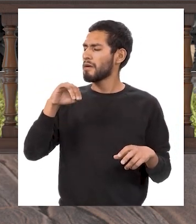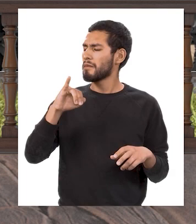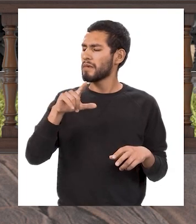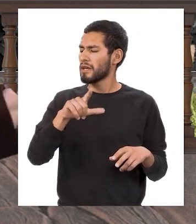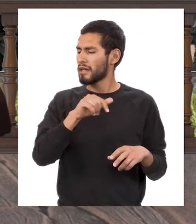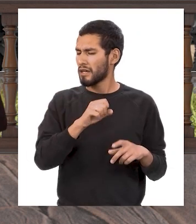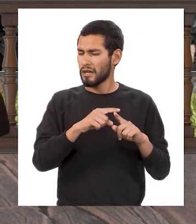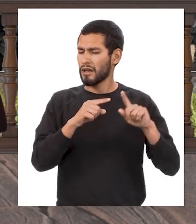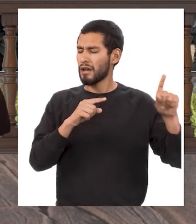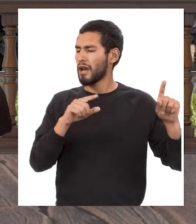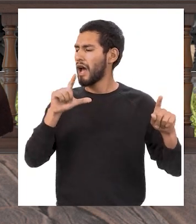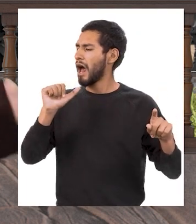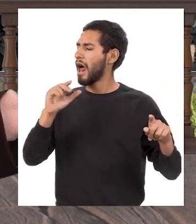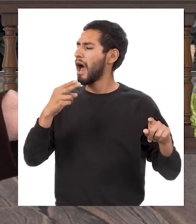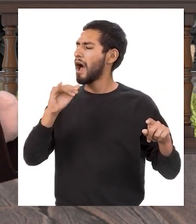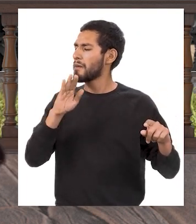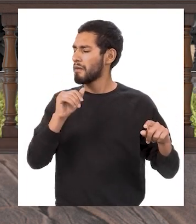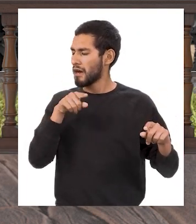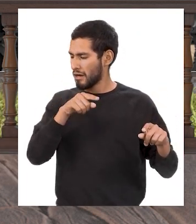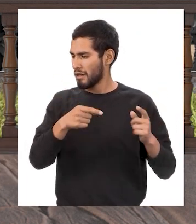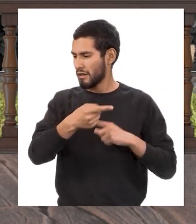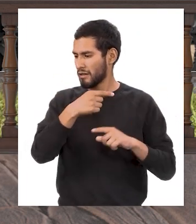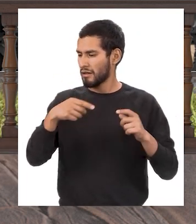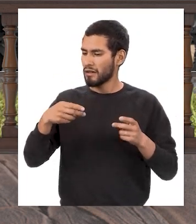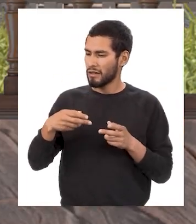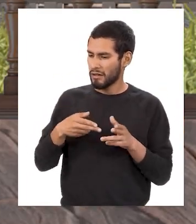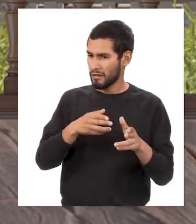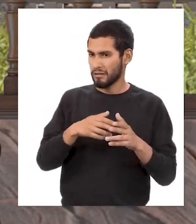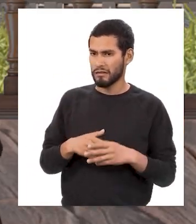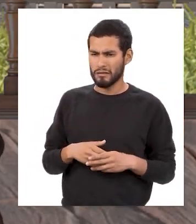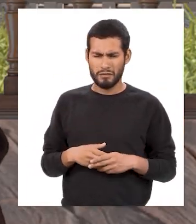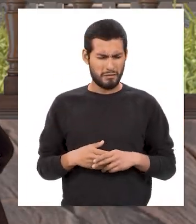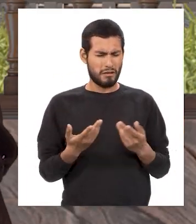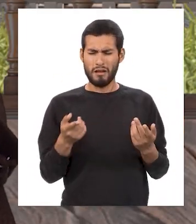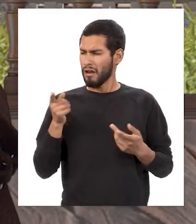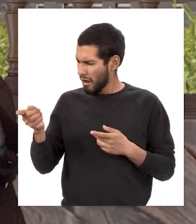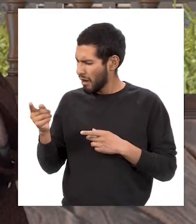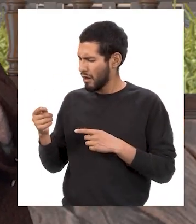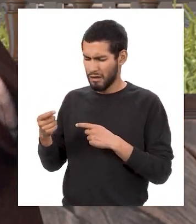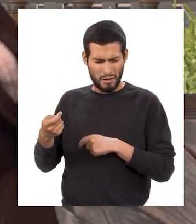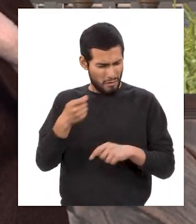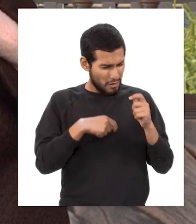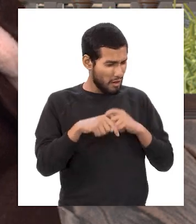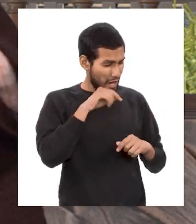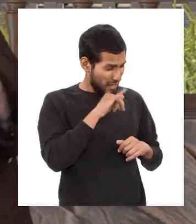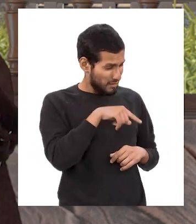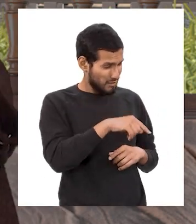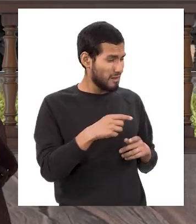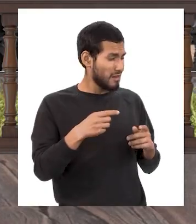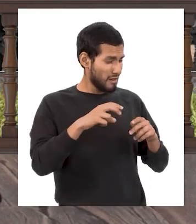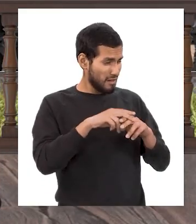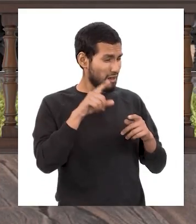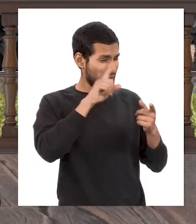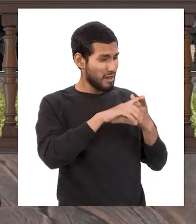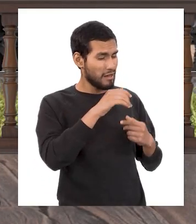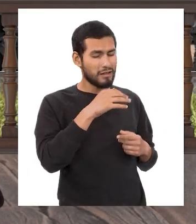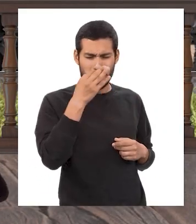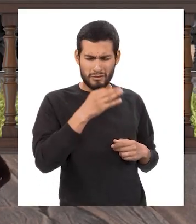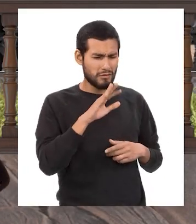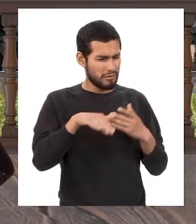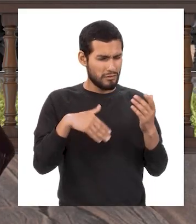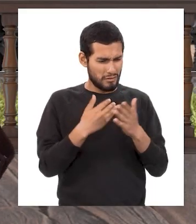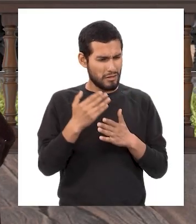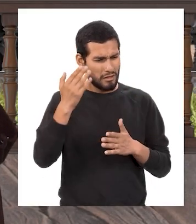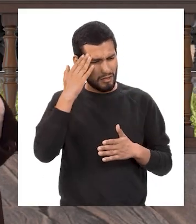aquí hasta Allahabad, donde se retoma la vía. ¿Y se atreven a vender boletos hasta Calcuta? Desde luego. Todos